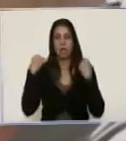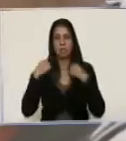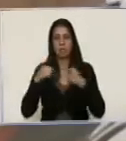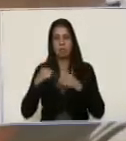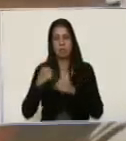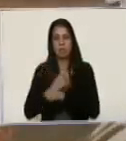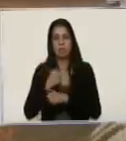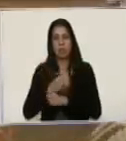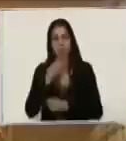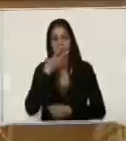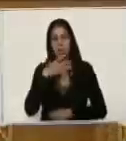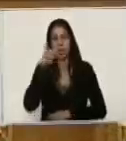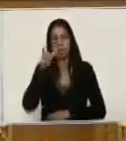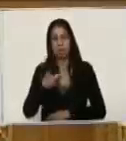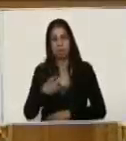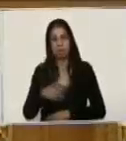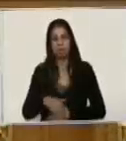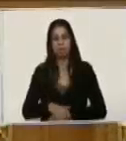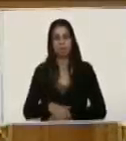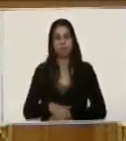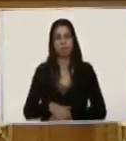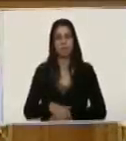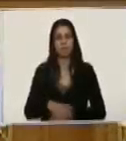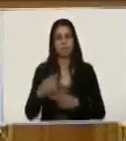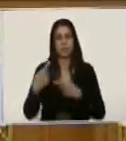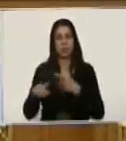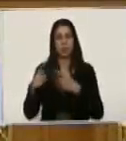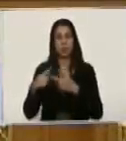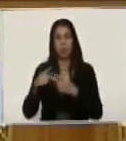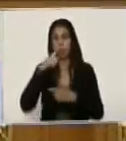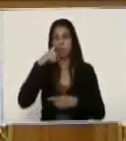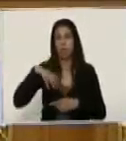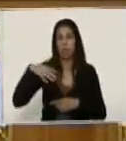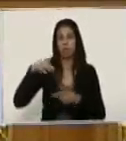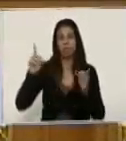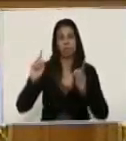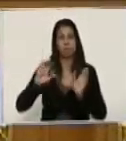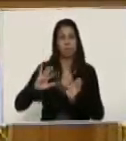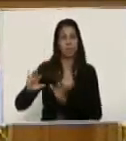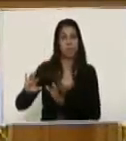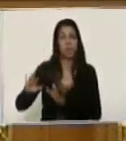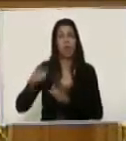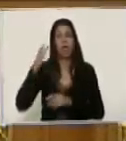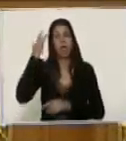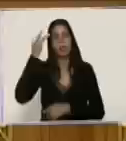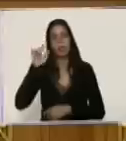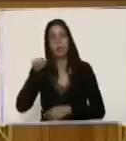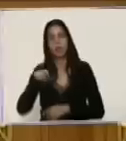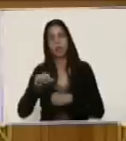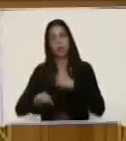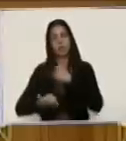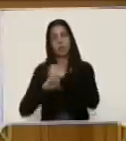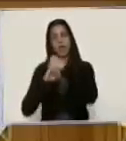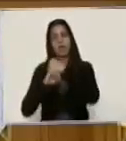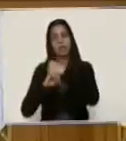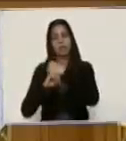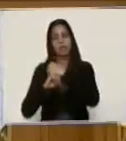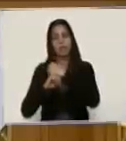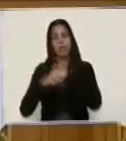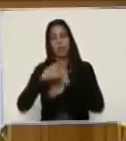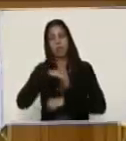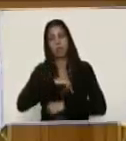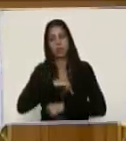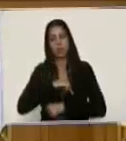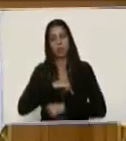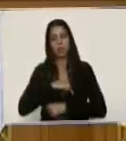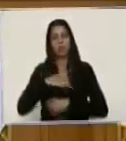y burócratas, etcétera, etcétera. Yo creo que sobre esa base vamos